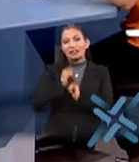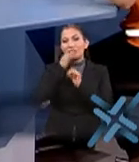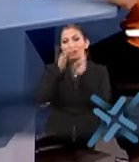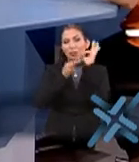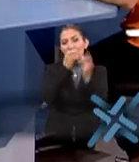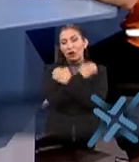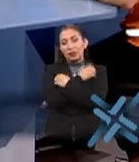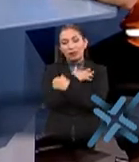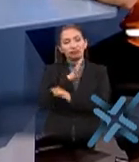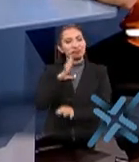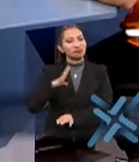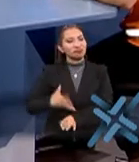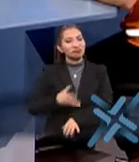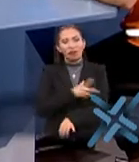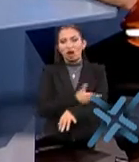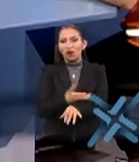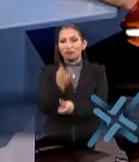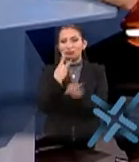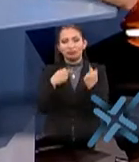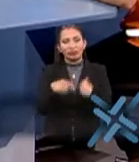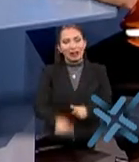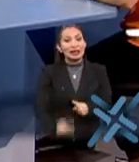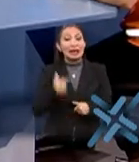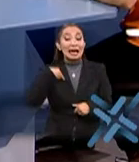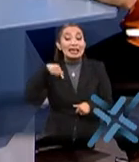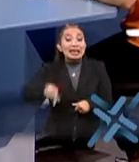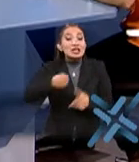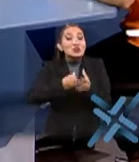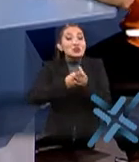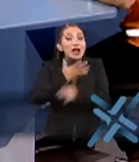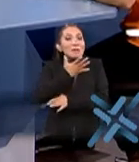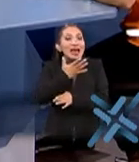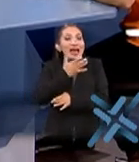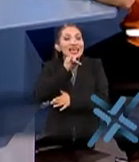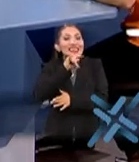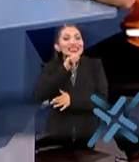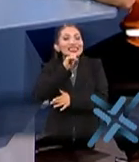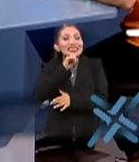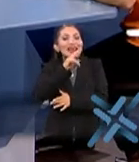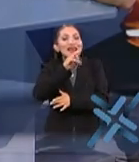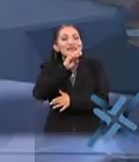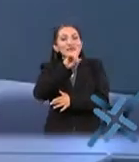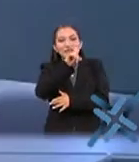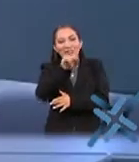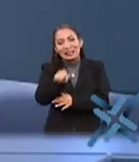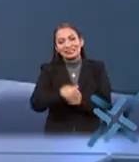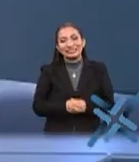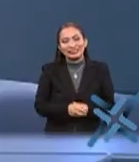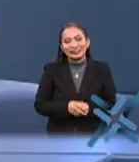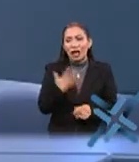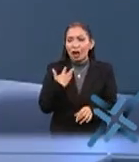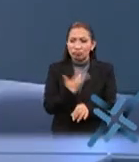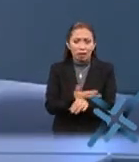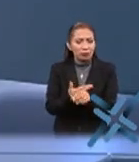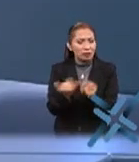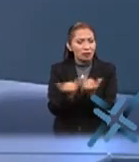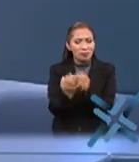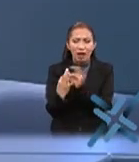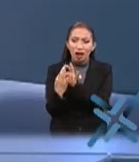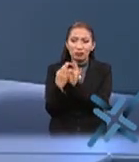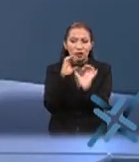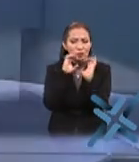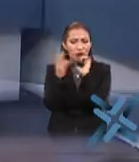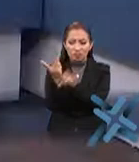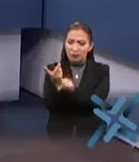es un honor estar aquí con ustedes y en este estreno de Interfaz. Así es, pues el honor es nuestro, seguiremos en comunicación,